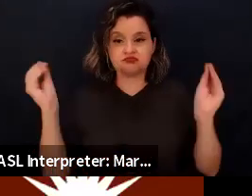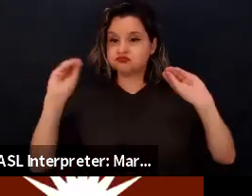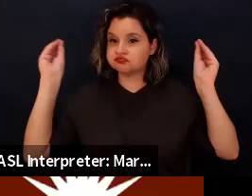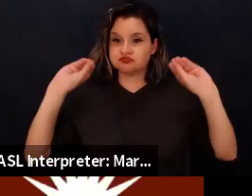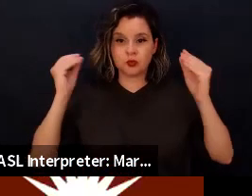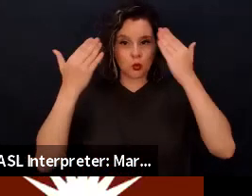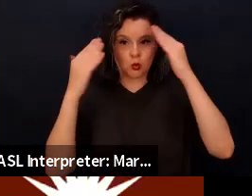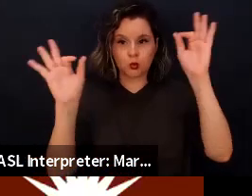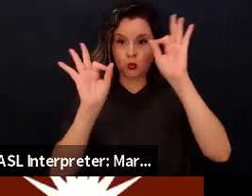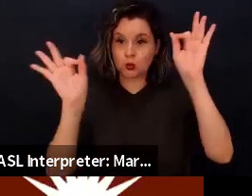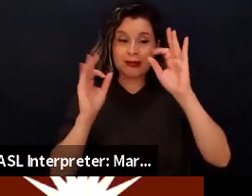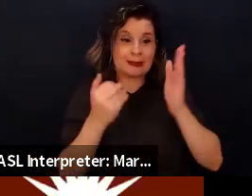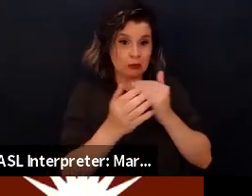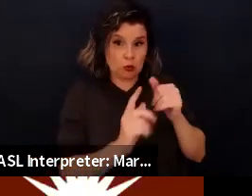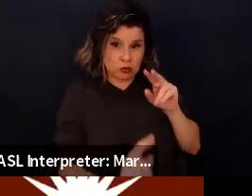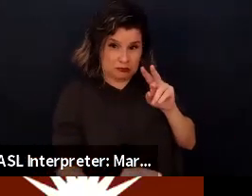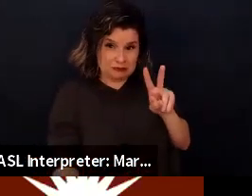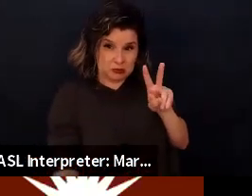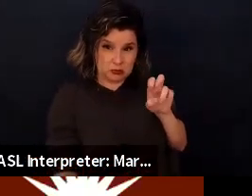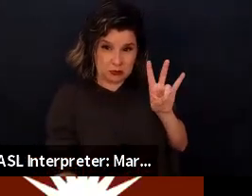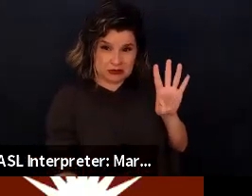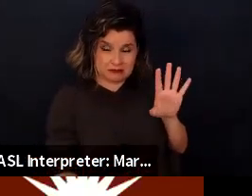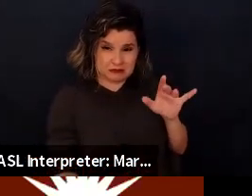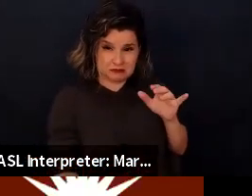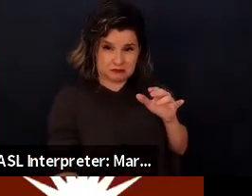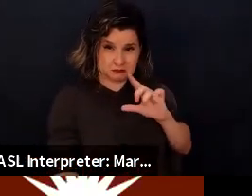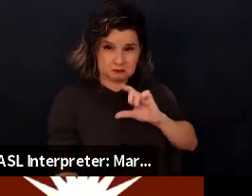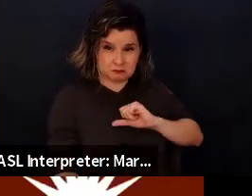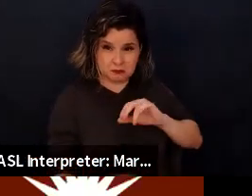Entonces, aún así, de este número pequeño, podemos